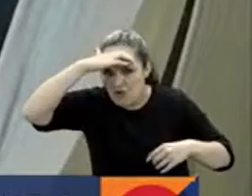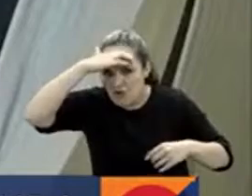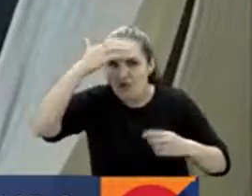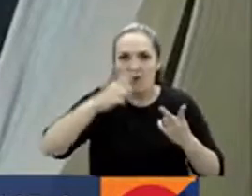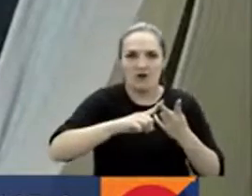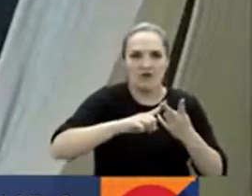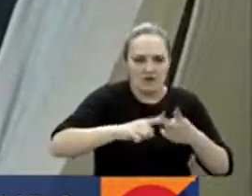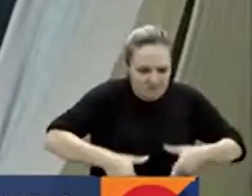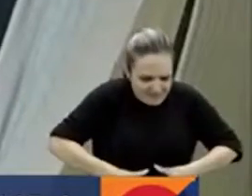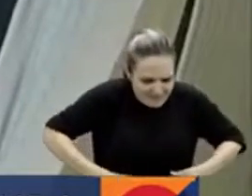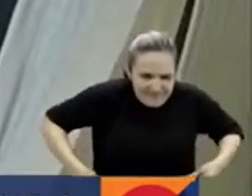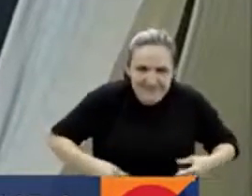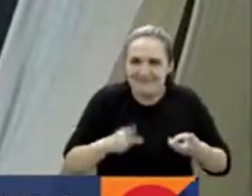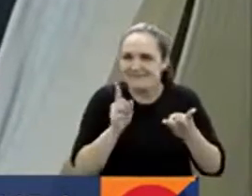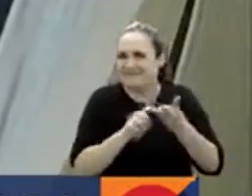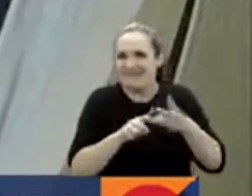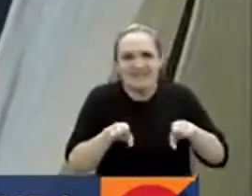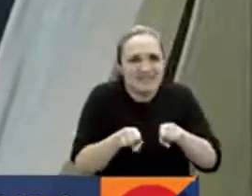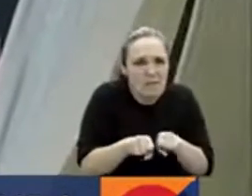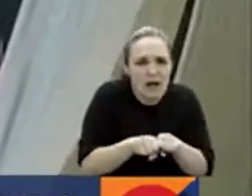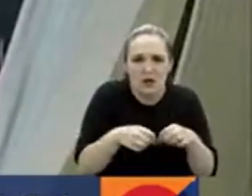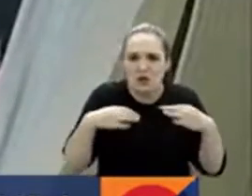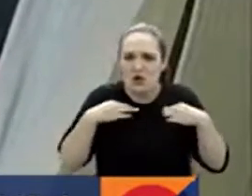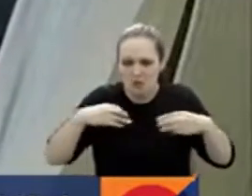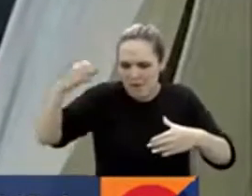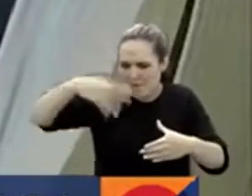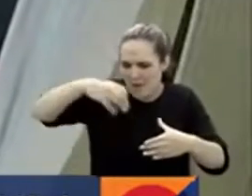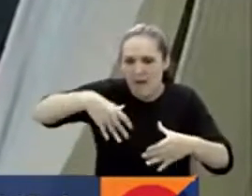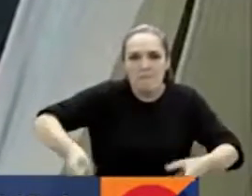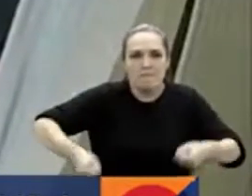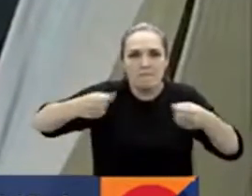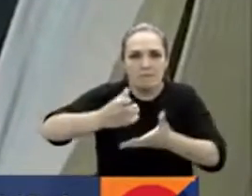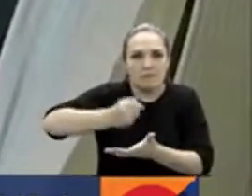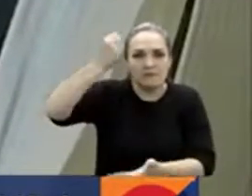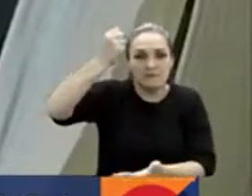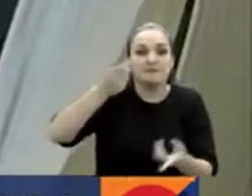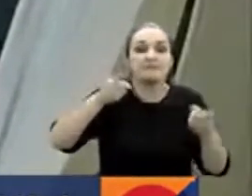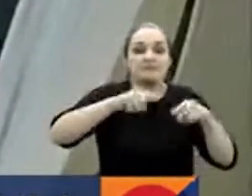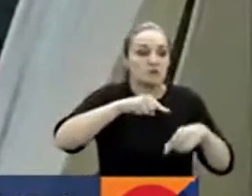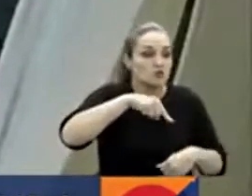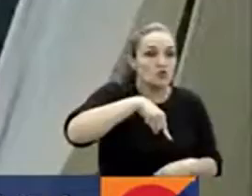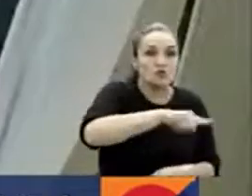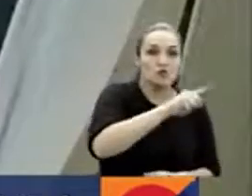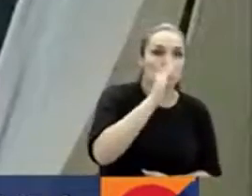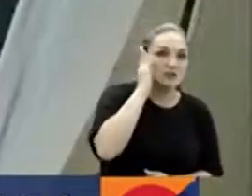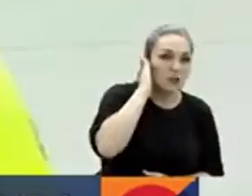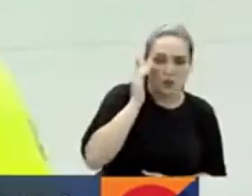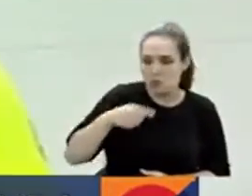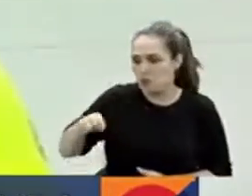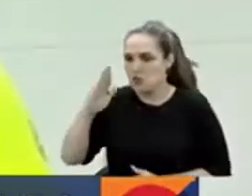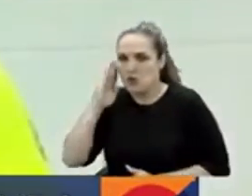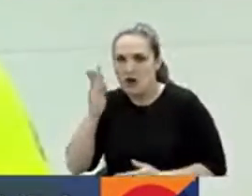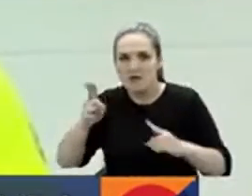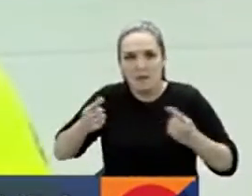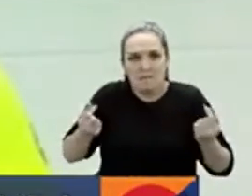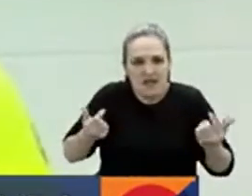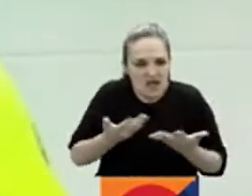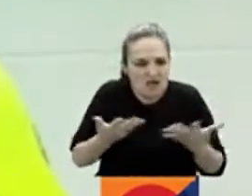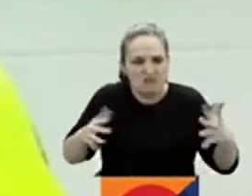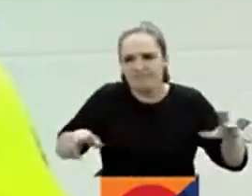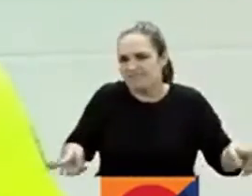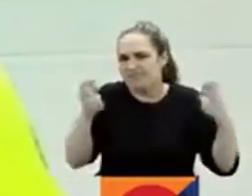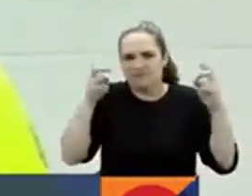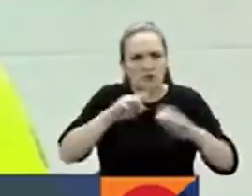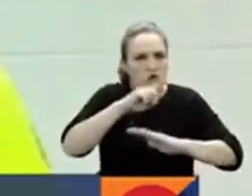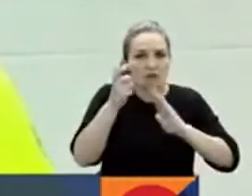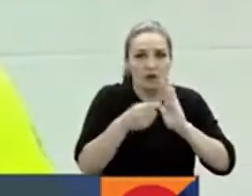interior son empacadas en bolsas plásticas negras. Los celulares y dinero en efectivo de las indefensas víctimas también son hurtados. Este elemento material probatorio